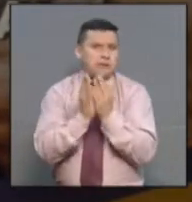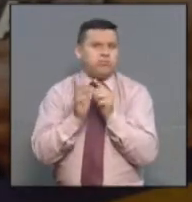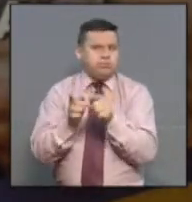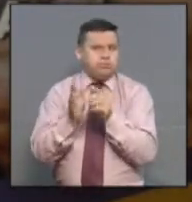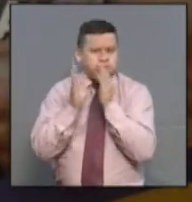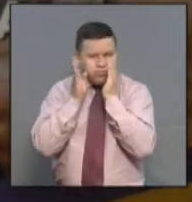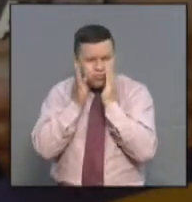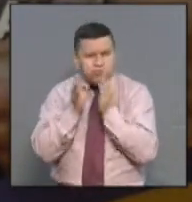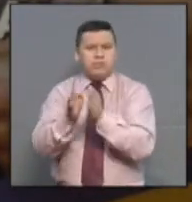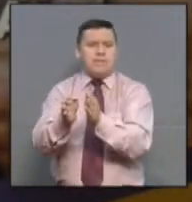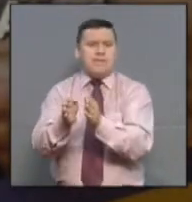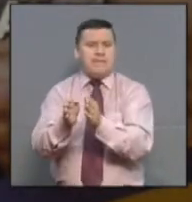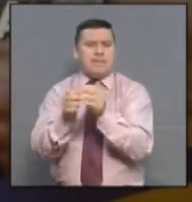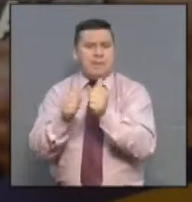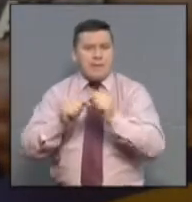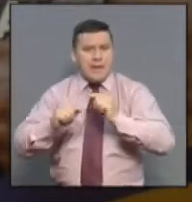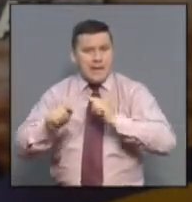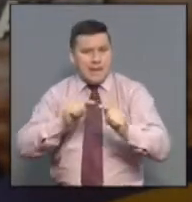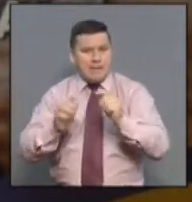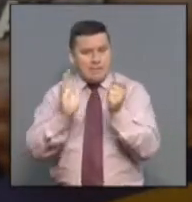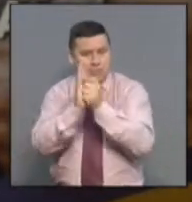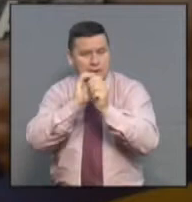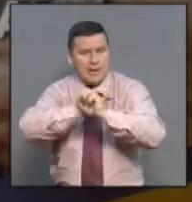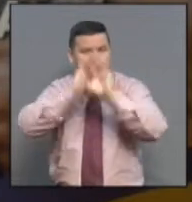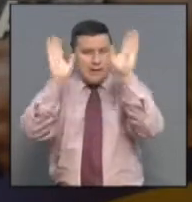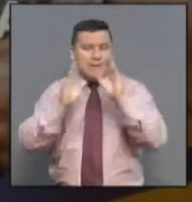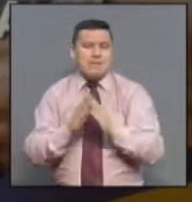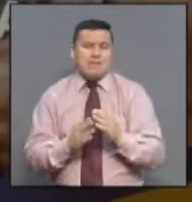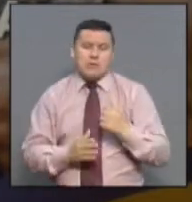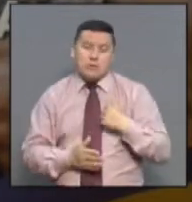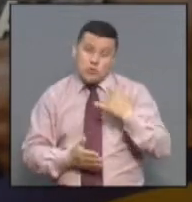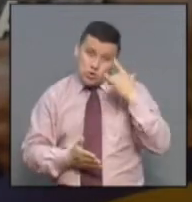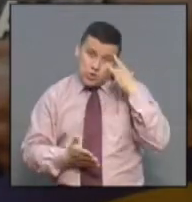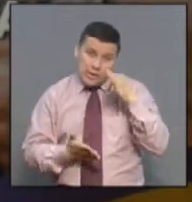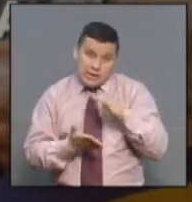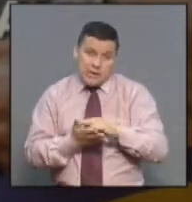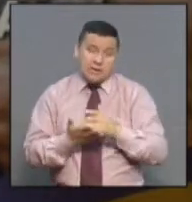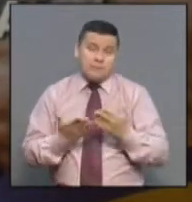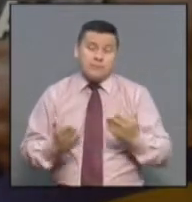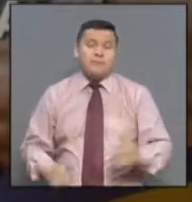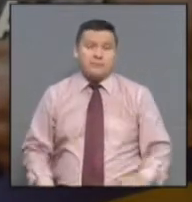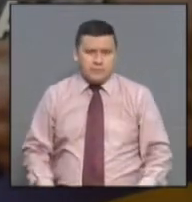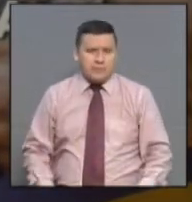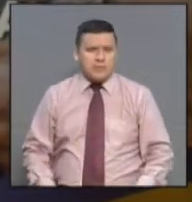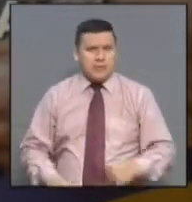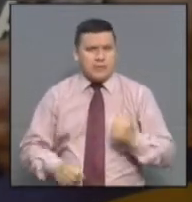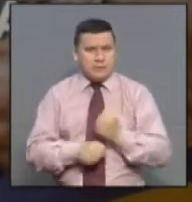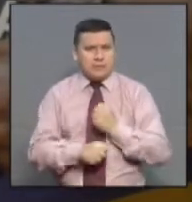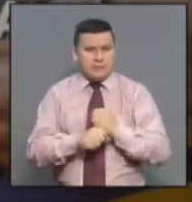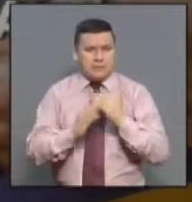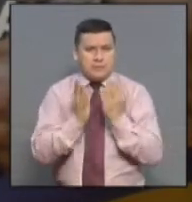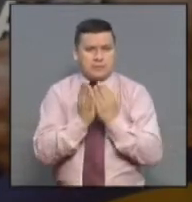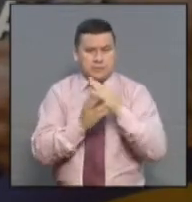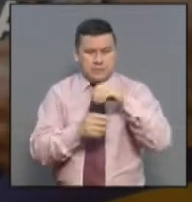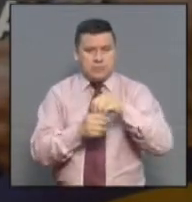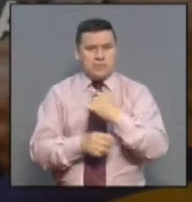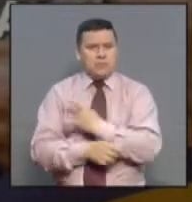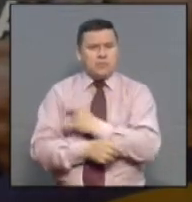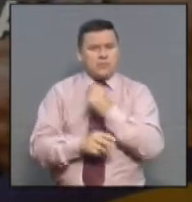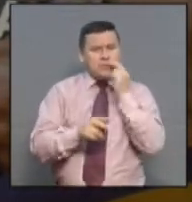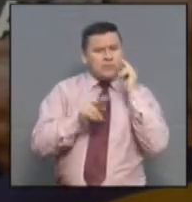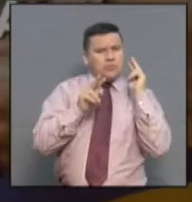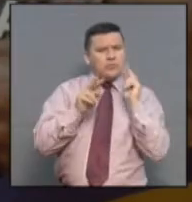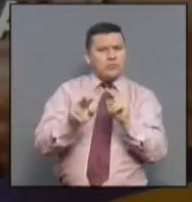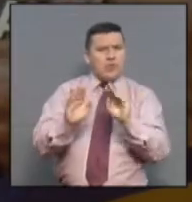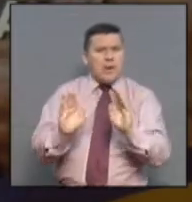y que se esté bien administrado es clave, y yo creo que un poco el papel de la escuela es mirar cómo